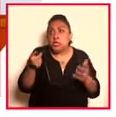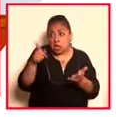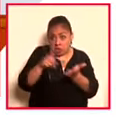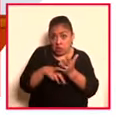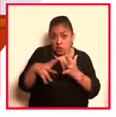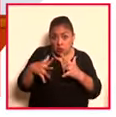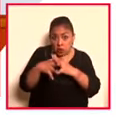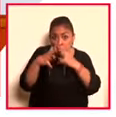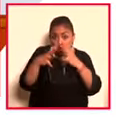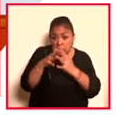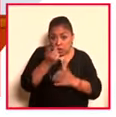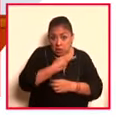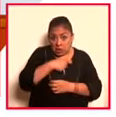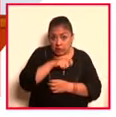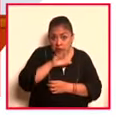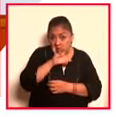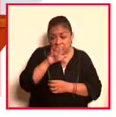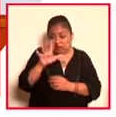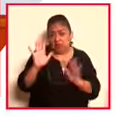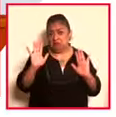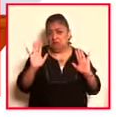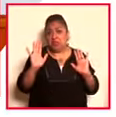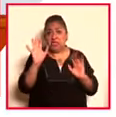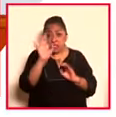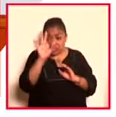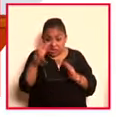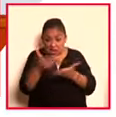Civil Española, ¿no? Si hubiera sido español, hubiera tenido